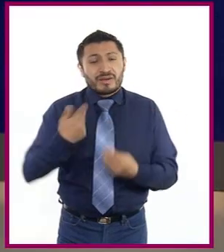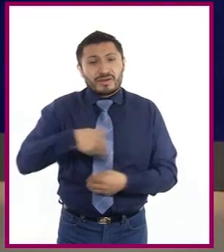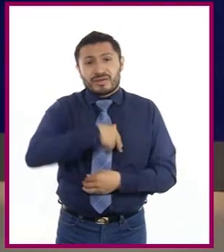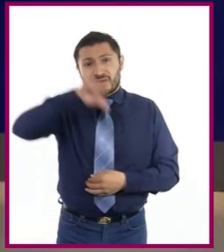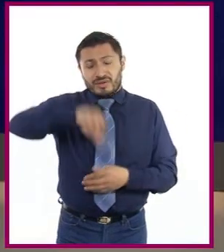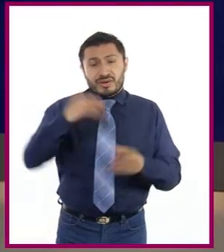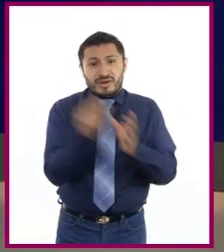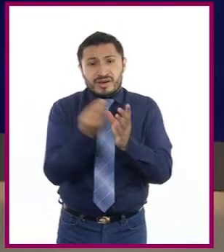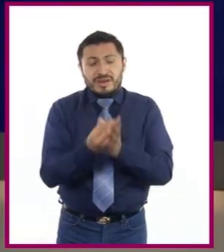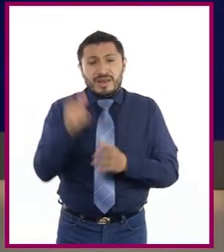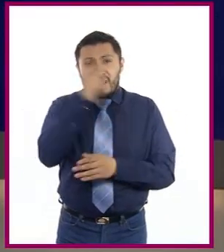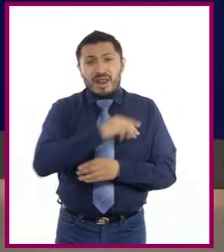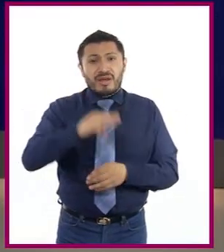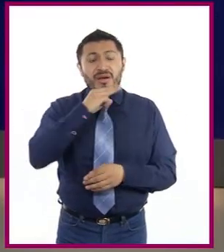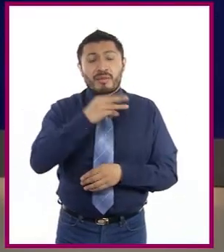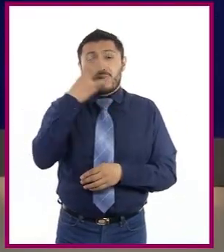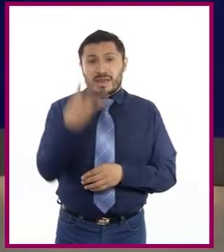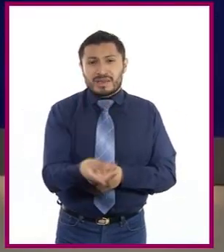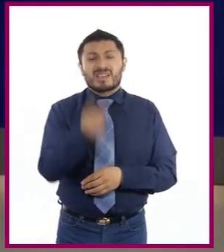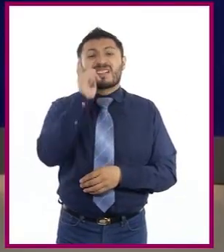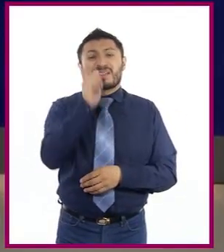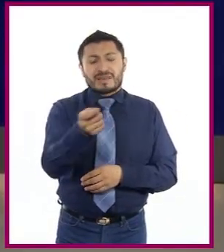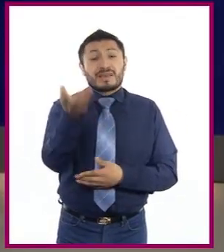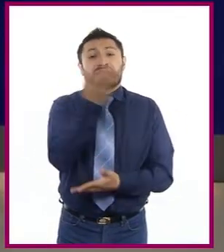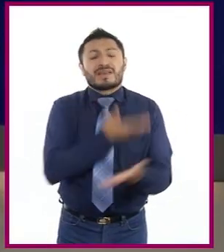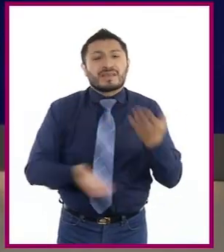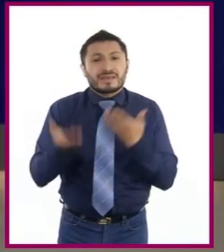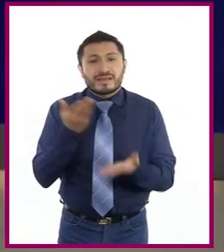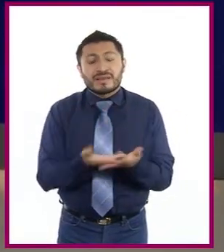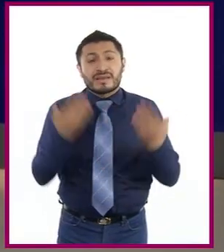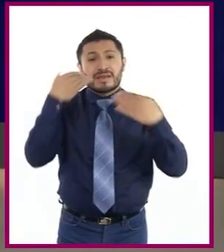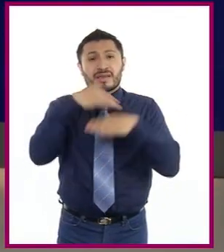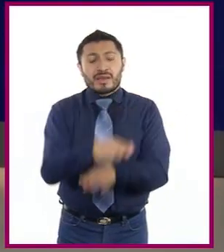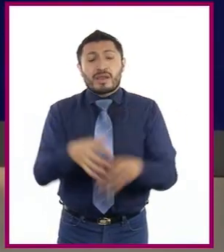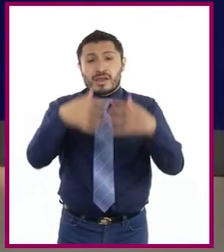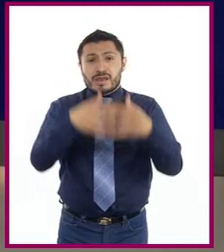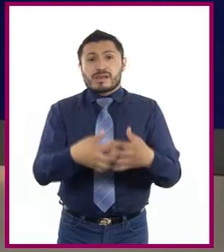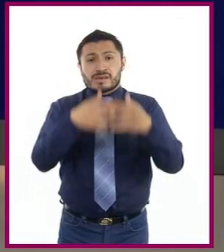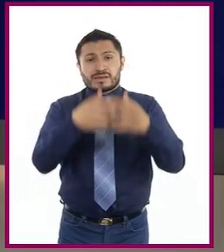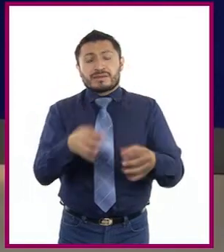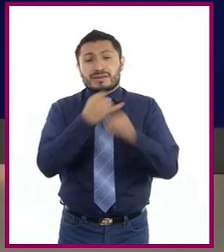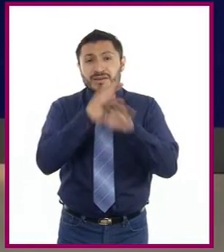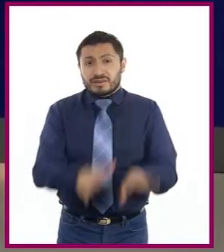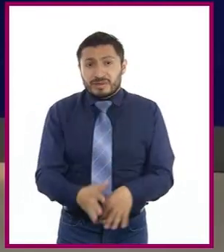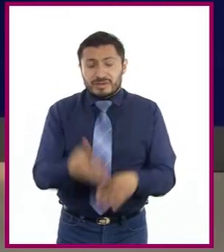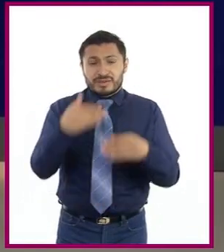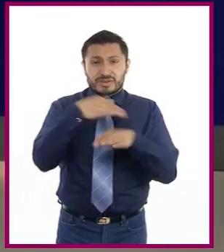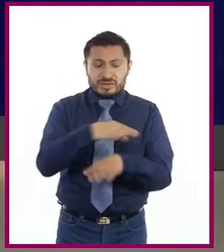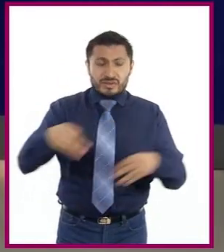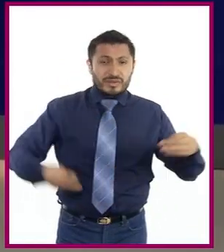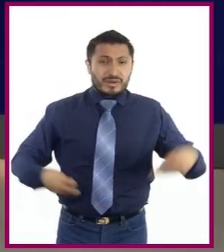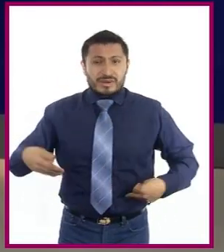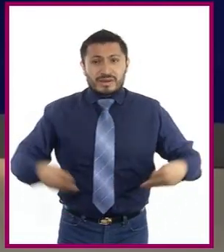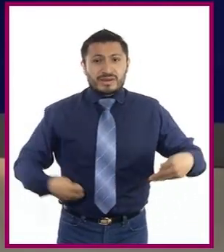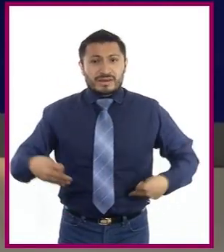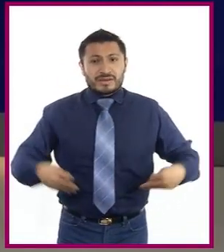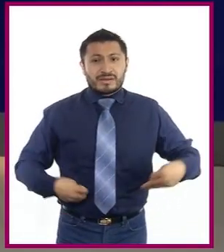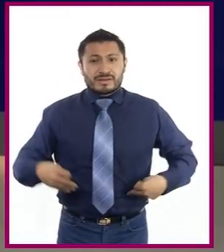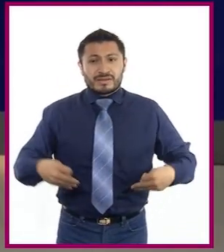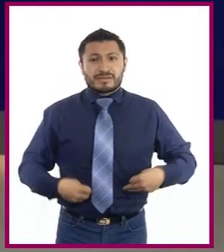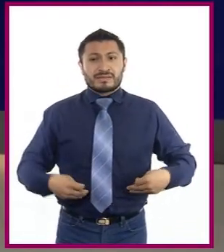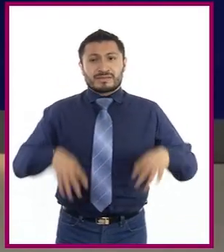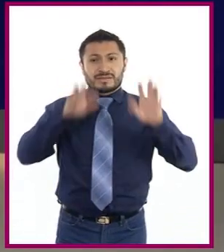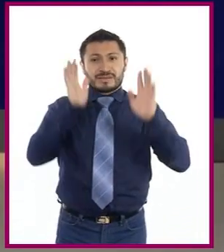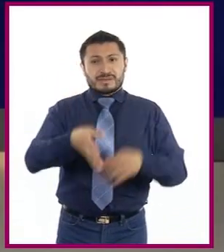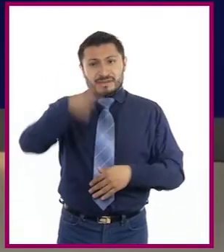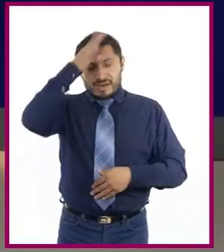sesión de Lengua Materna 3, en la que hemos compartido sobre sistematizar información sobre obras teatrales. Hemos